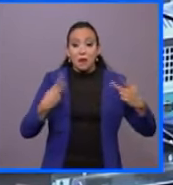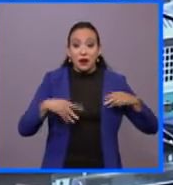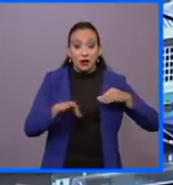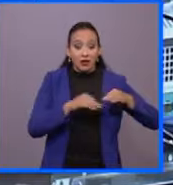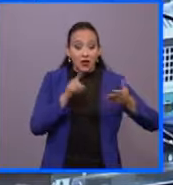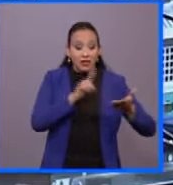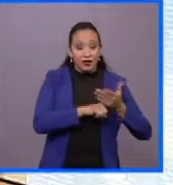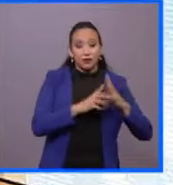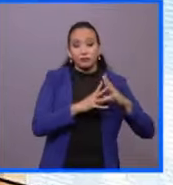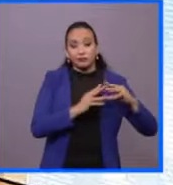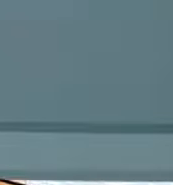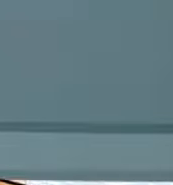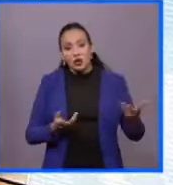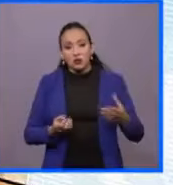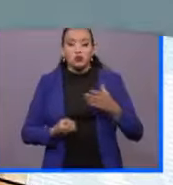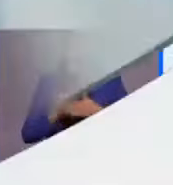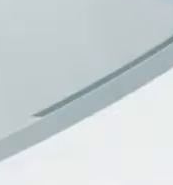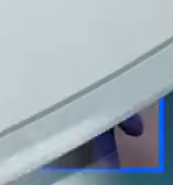juzgadores.